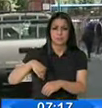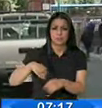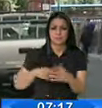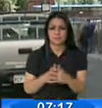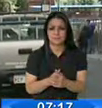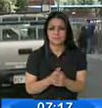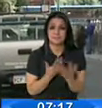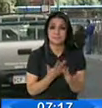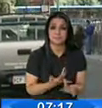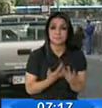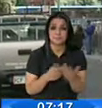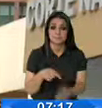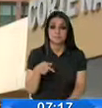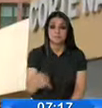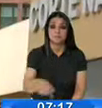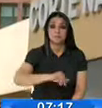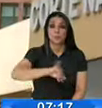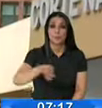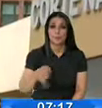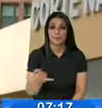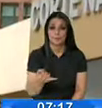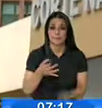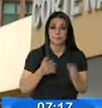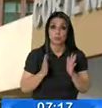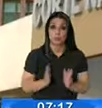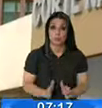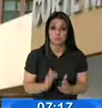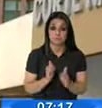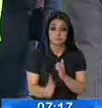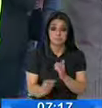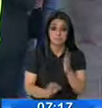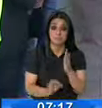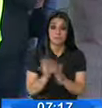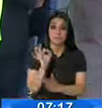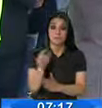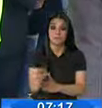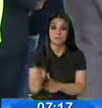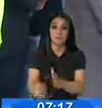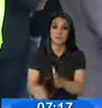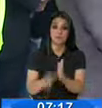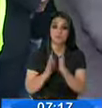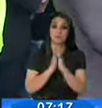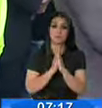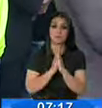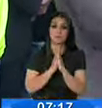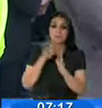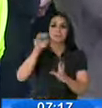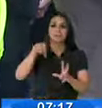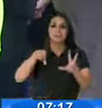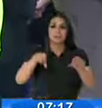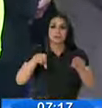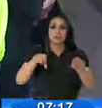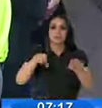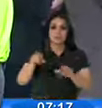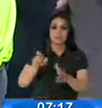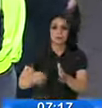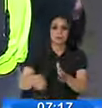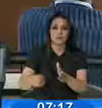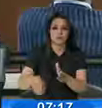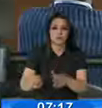habrá que esperar hasta este jueves para conocer si los jueces dan paso o no a la solicitud de Eduardo Franco Lor, abogado defensor de